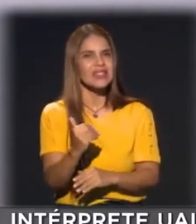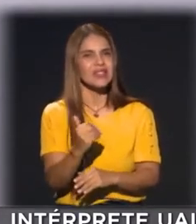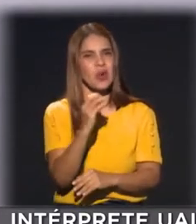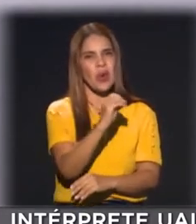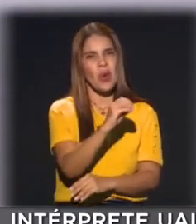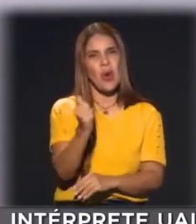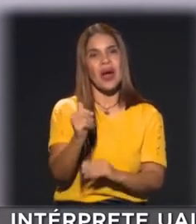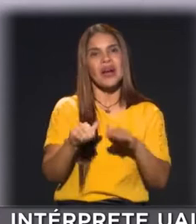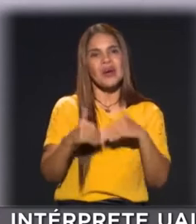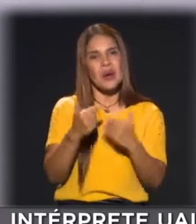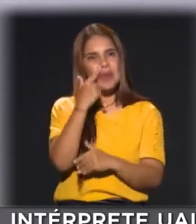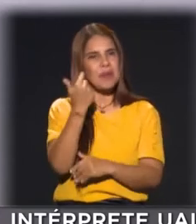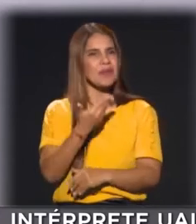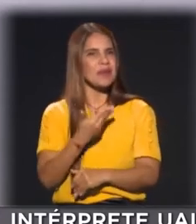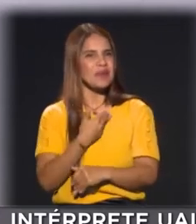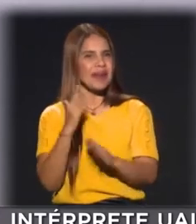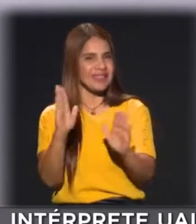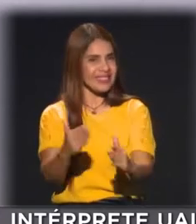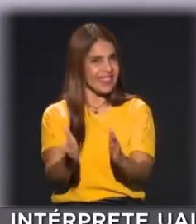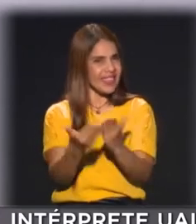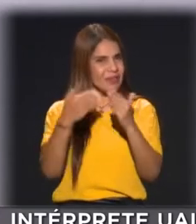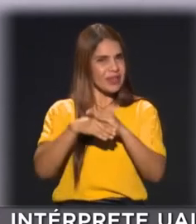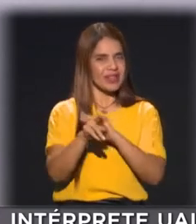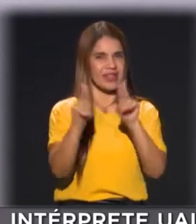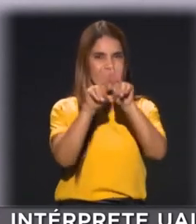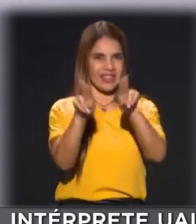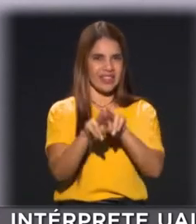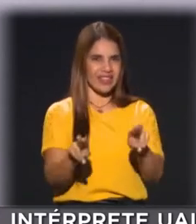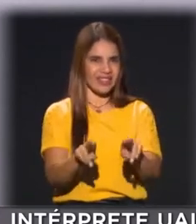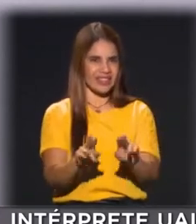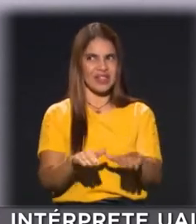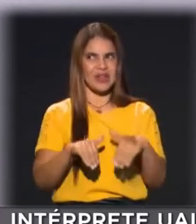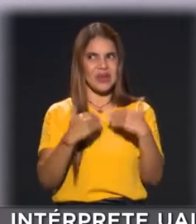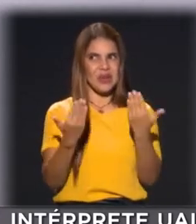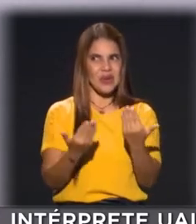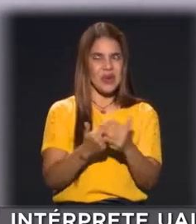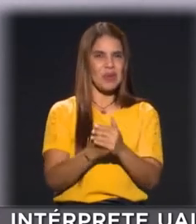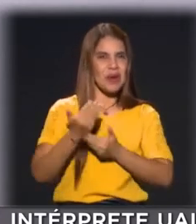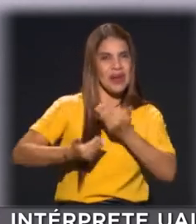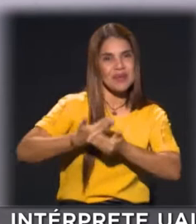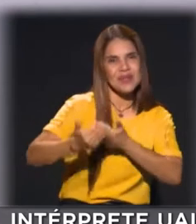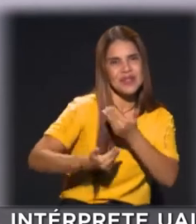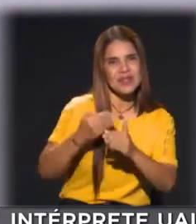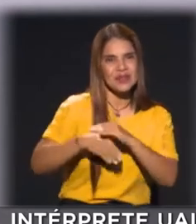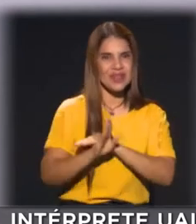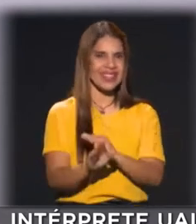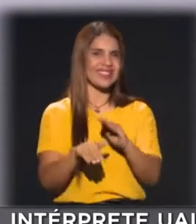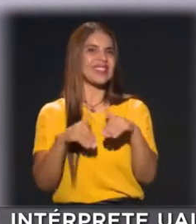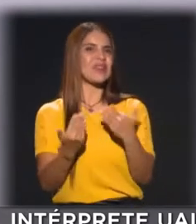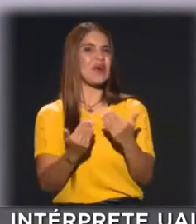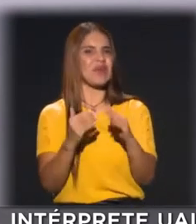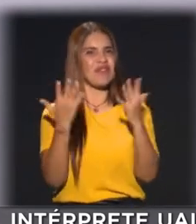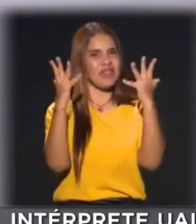de Medellín? Y por supuesto también como los papás, para que se animen a ingresar, y también como el link, ¿cómo hacen todo el proceso para ingresar y participar de esa